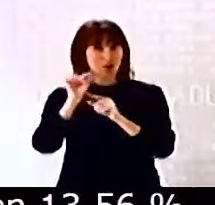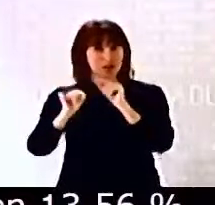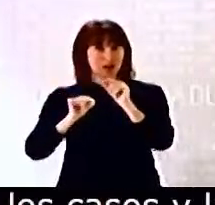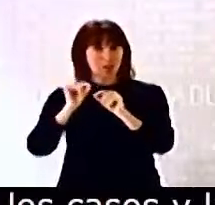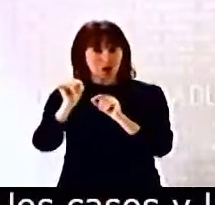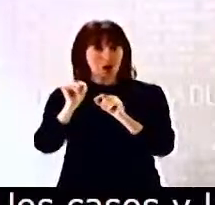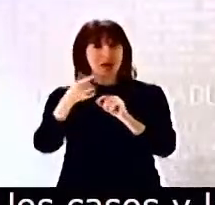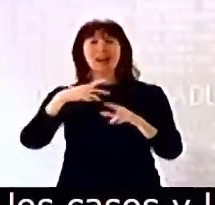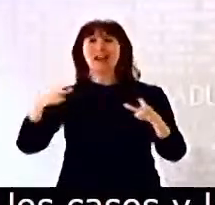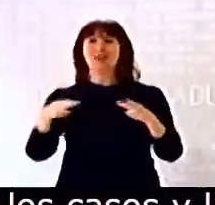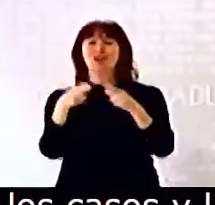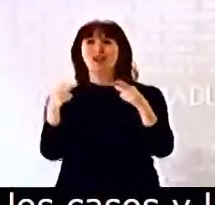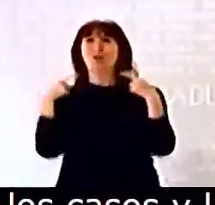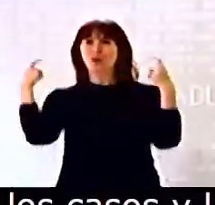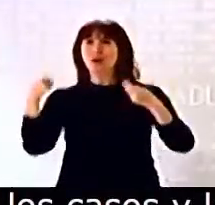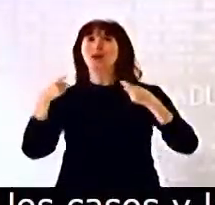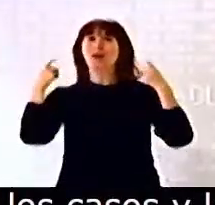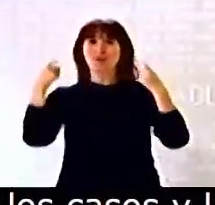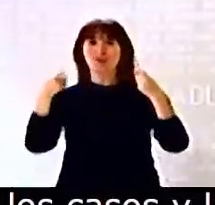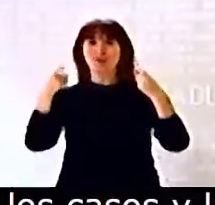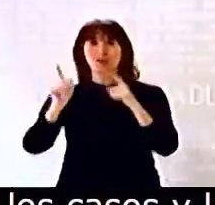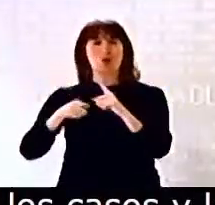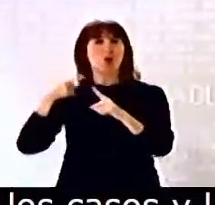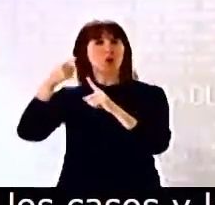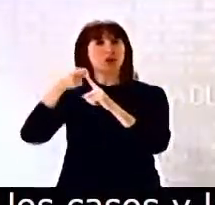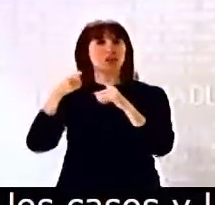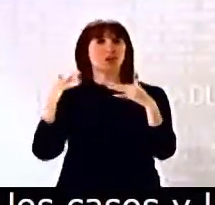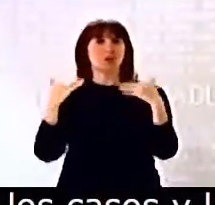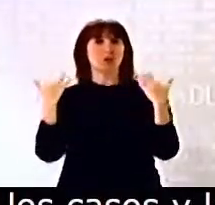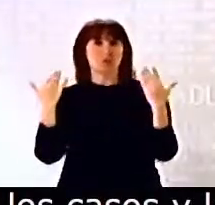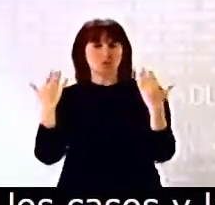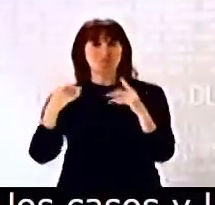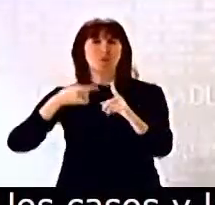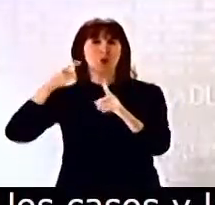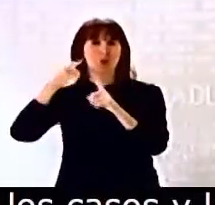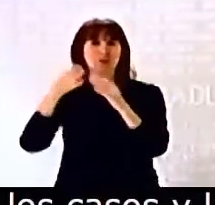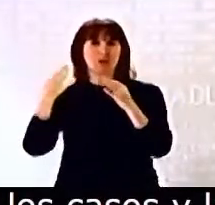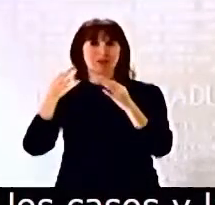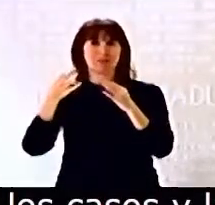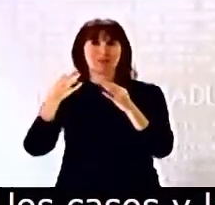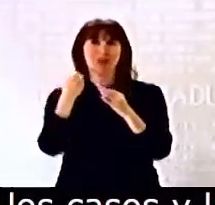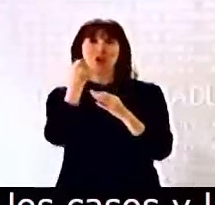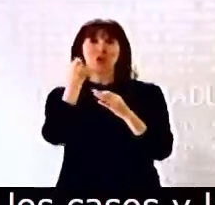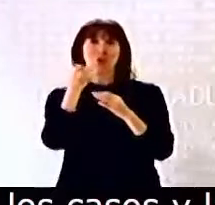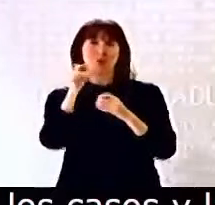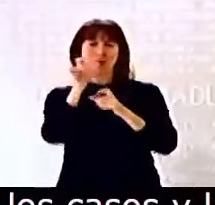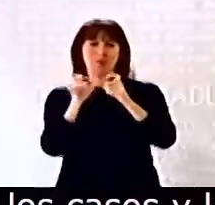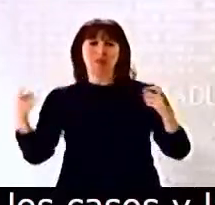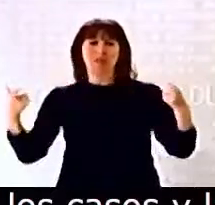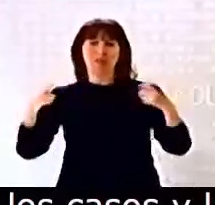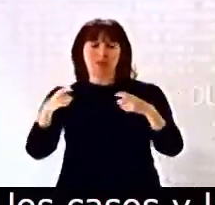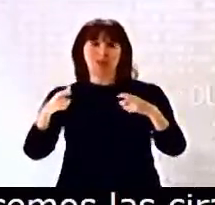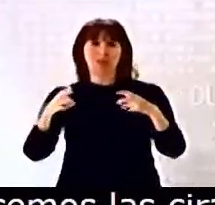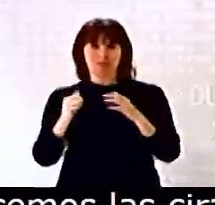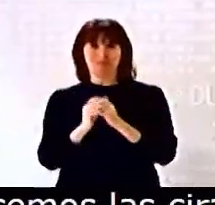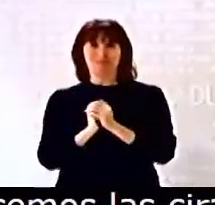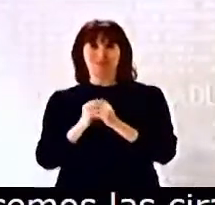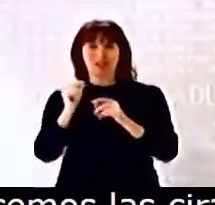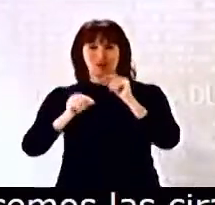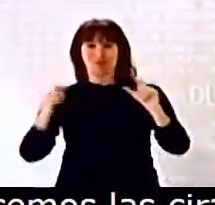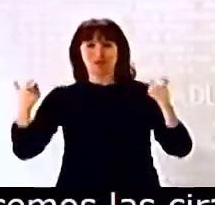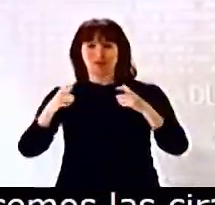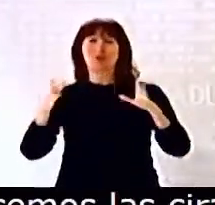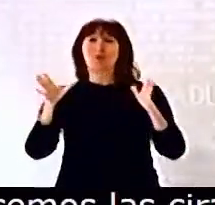está haciendo un gran esfuerzo porque alcancemos estas cifras de incidencia. Por lo tanto,